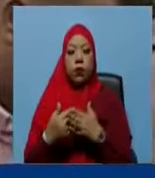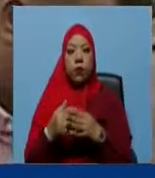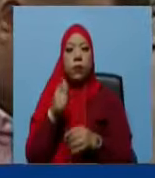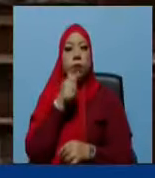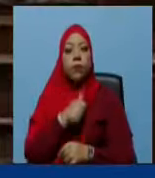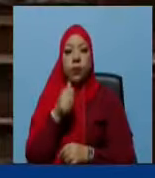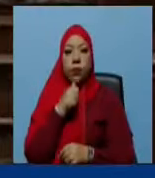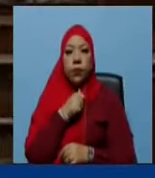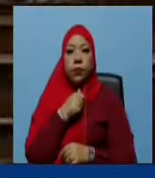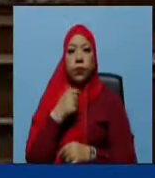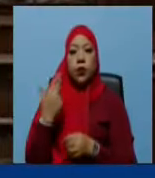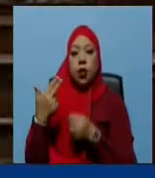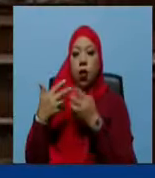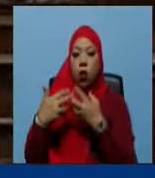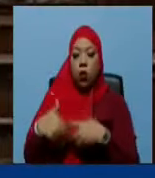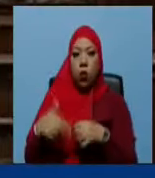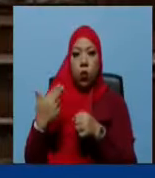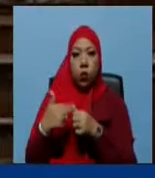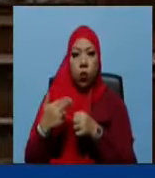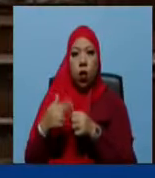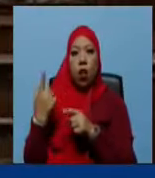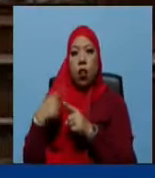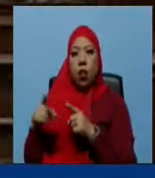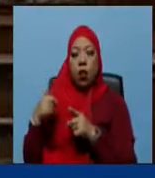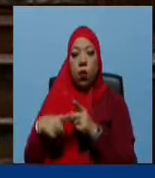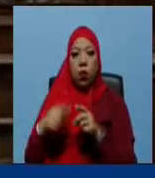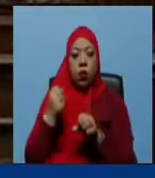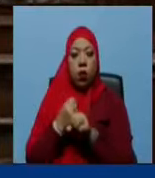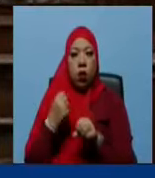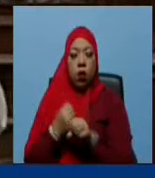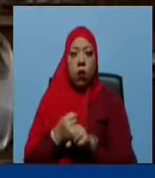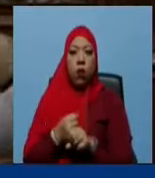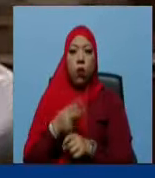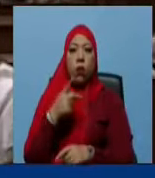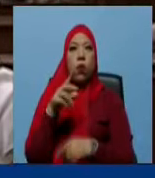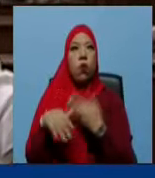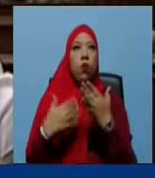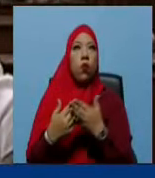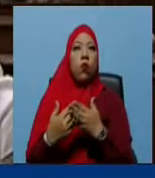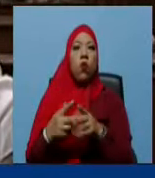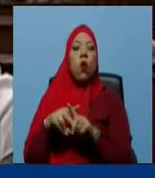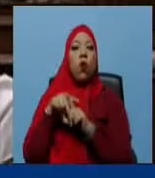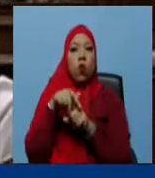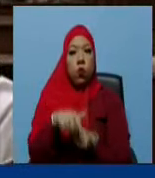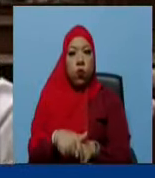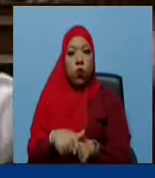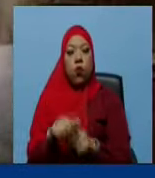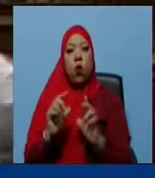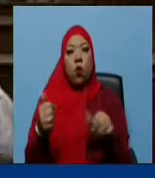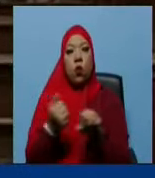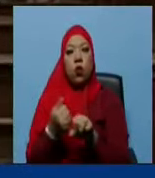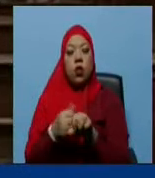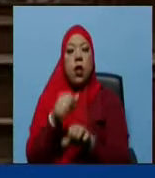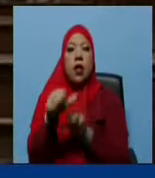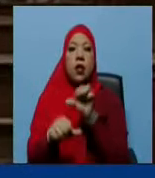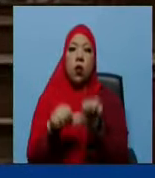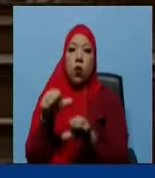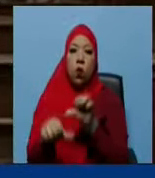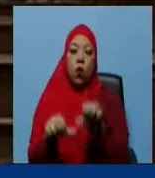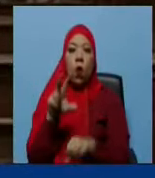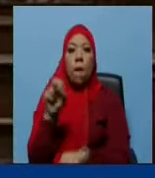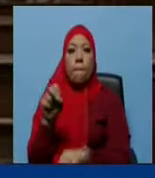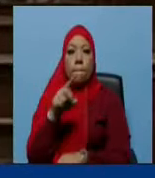rentista petrolero, con las distintas capas de la burguesía que lo dominaron, empezando el siglo XX con